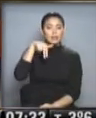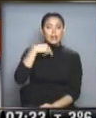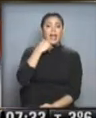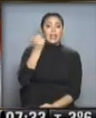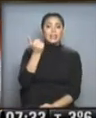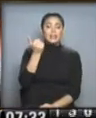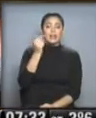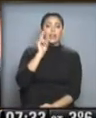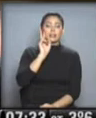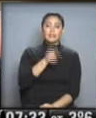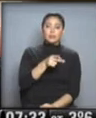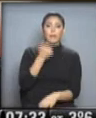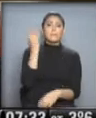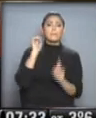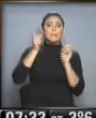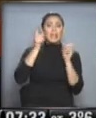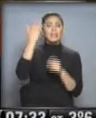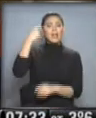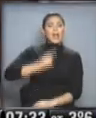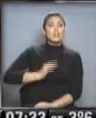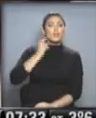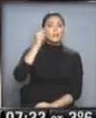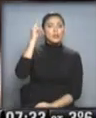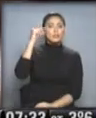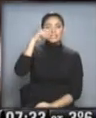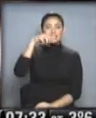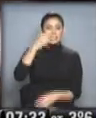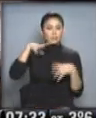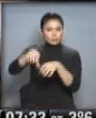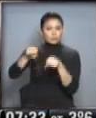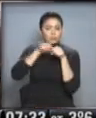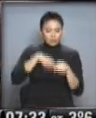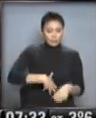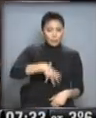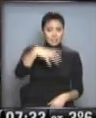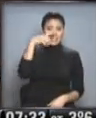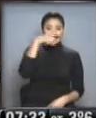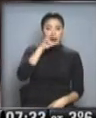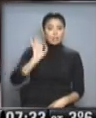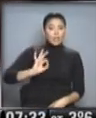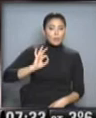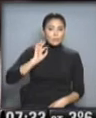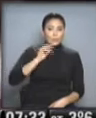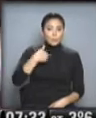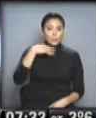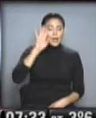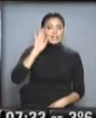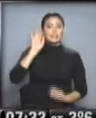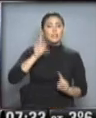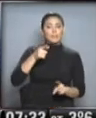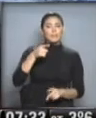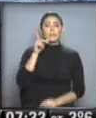María Leonora Abinet, una maestra secuestrada en 1976 cuando estaba embarazada de 7 meses, y de Miguel Ángel